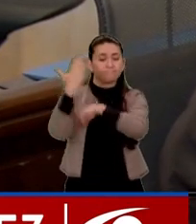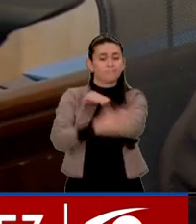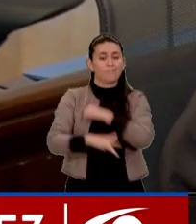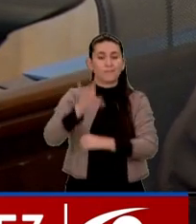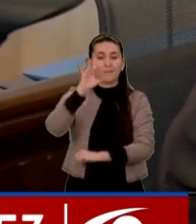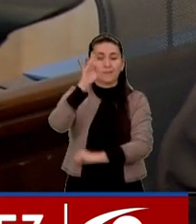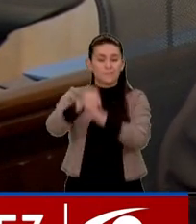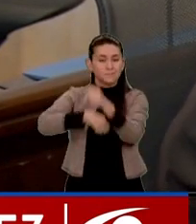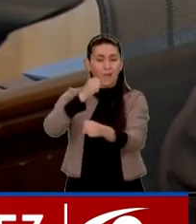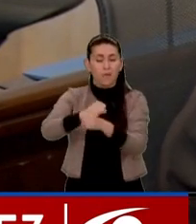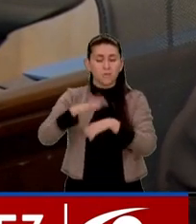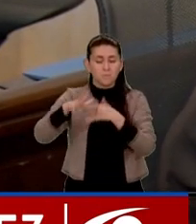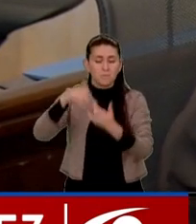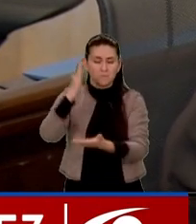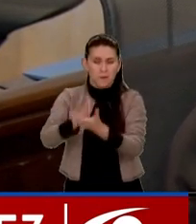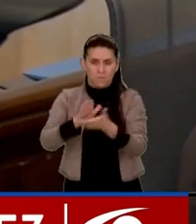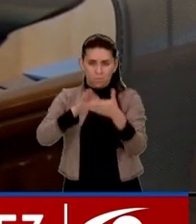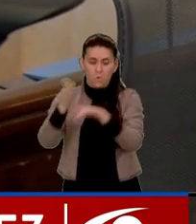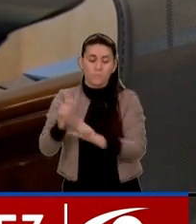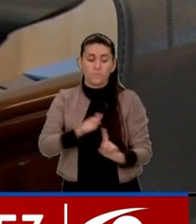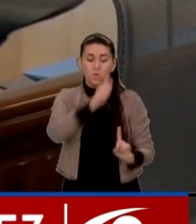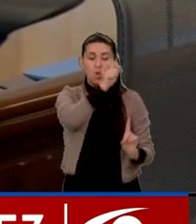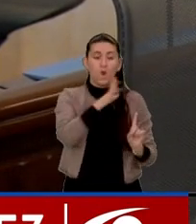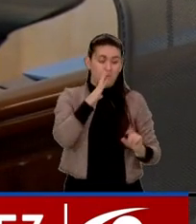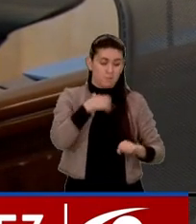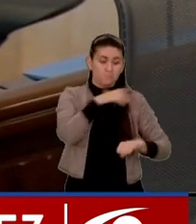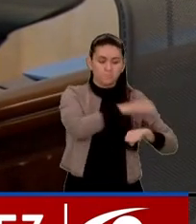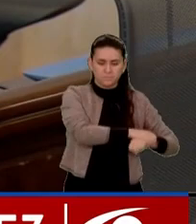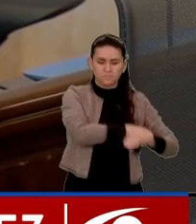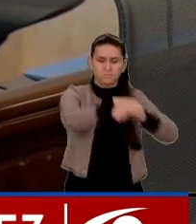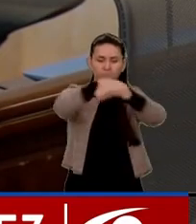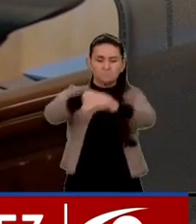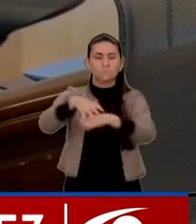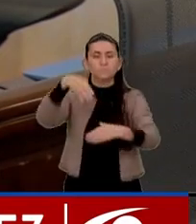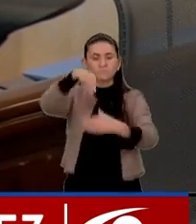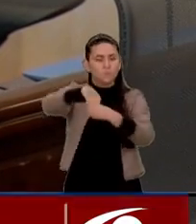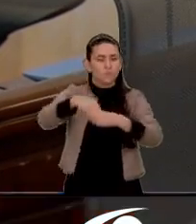de prisión. Ramírez fue trasladado a los calabozos del búnker de la Fiscalía.